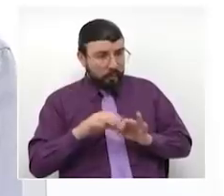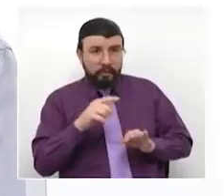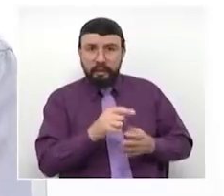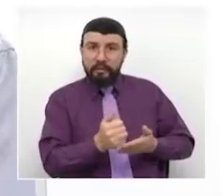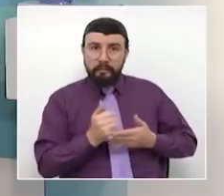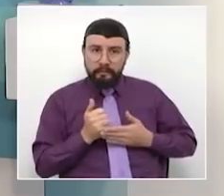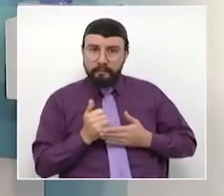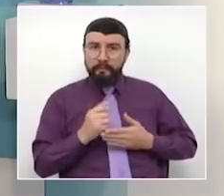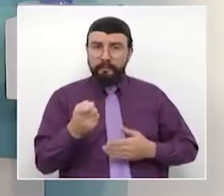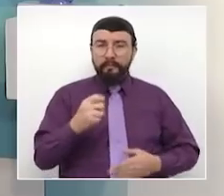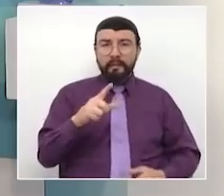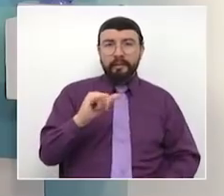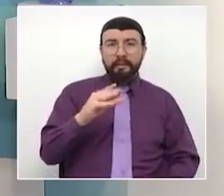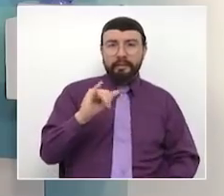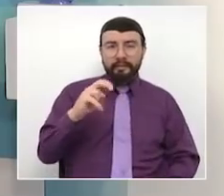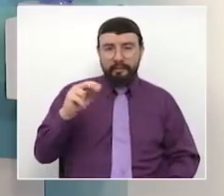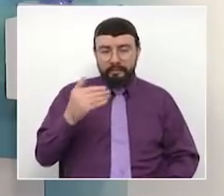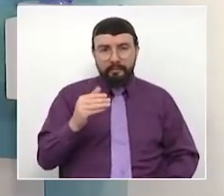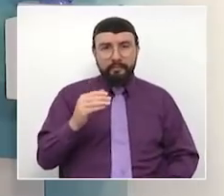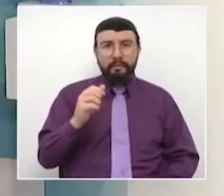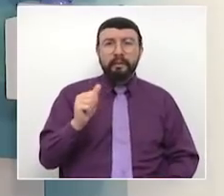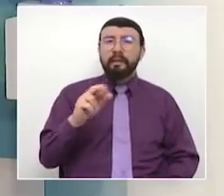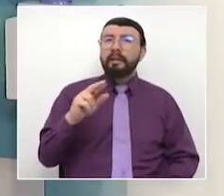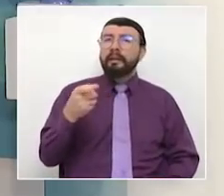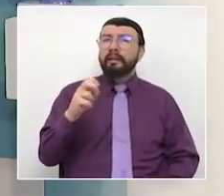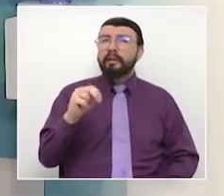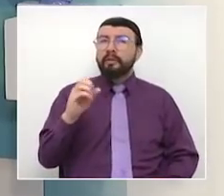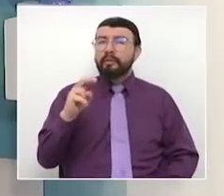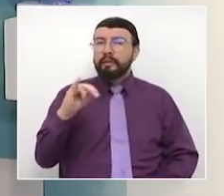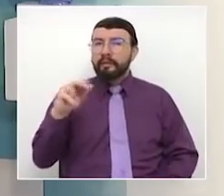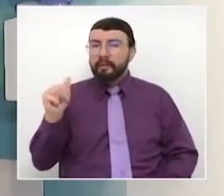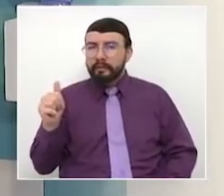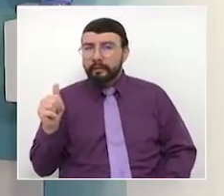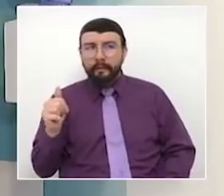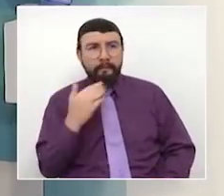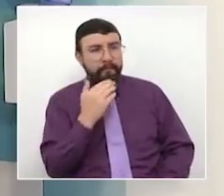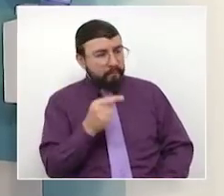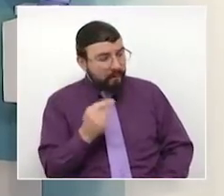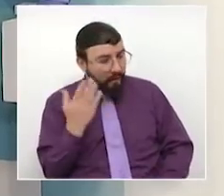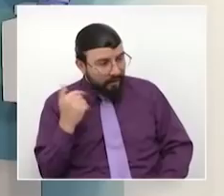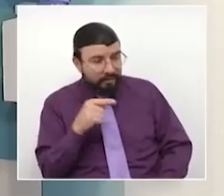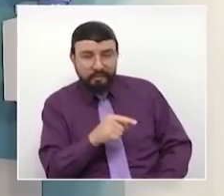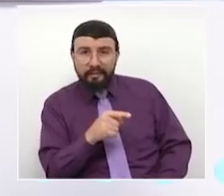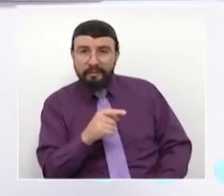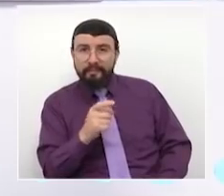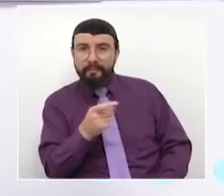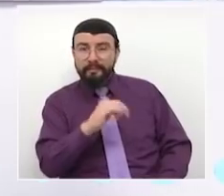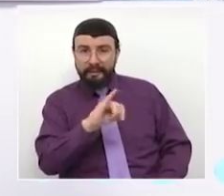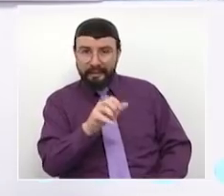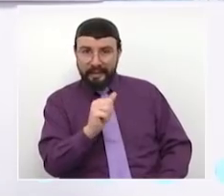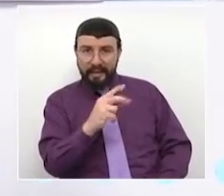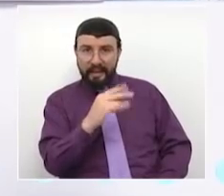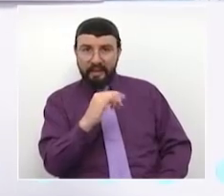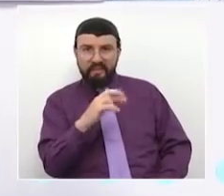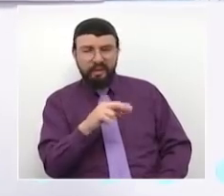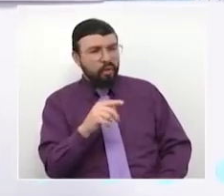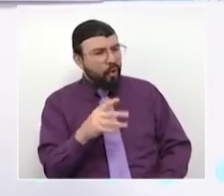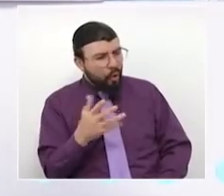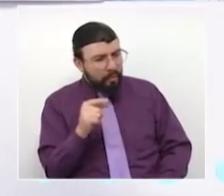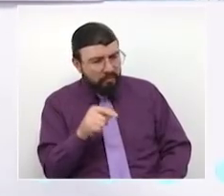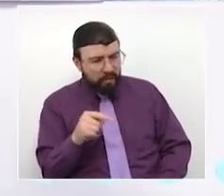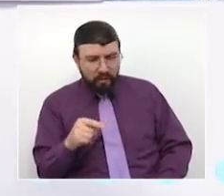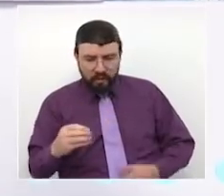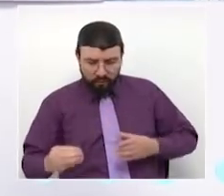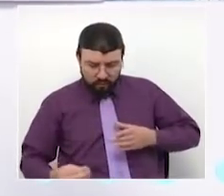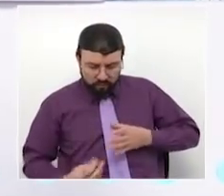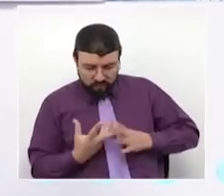Lisina, metionina y arginina. Bueno, ahora terminemos esta nota y doctor Javier, para agradecerle, veamos cómo el ozono se convierte